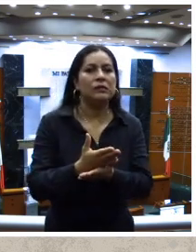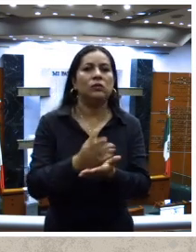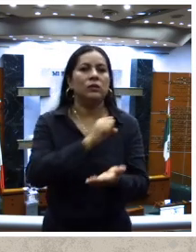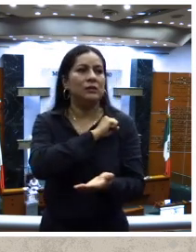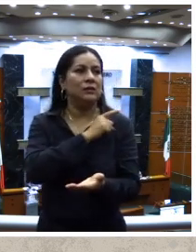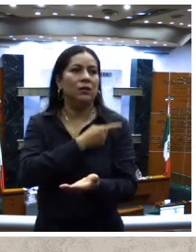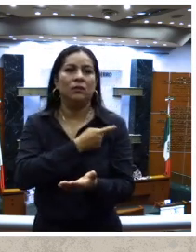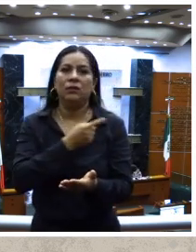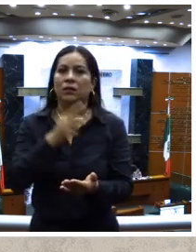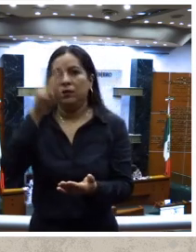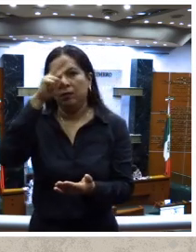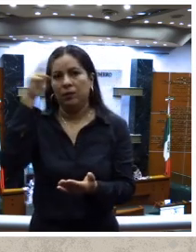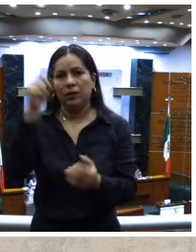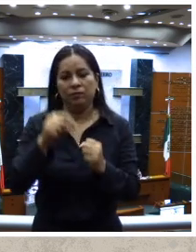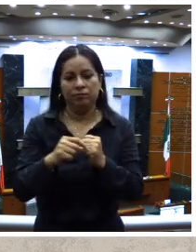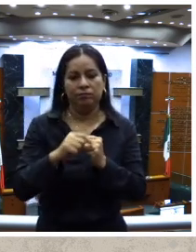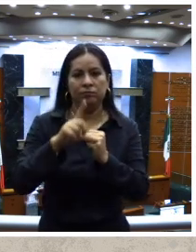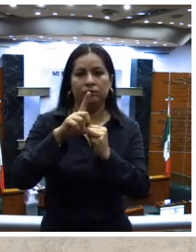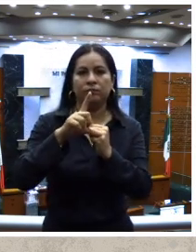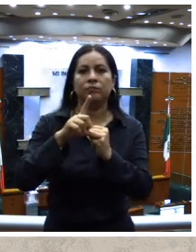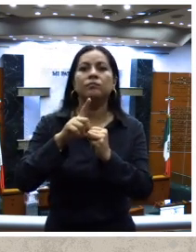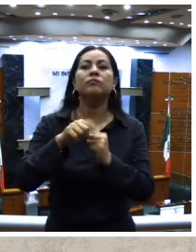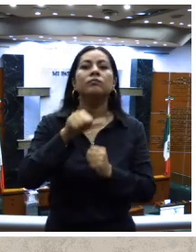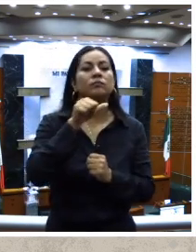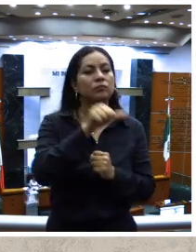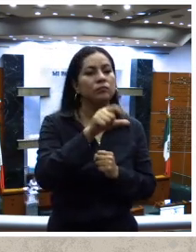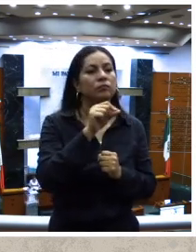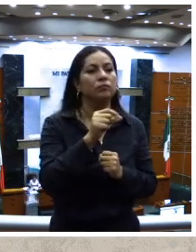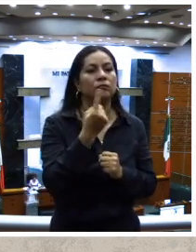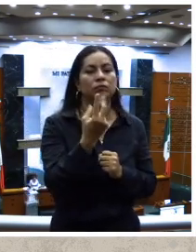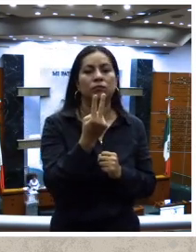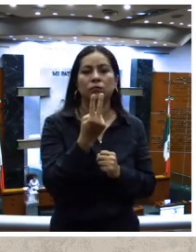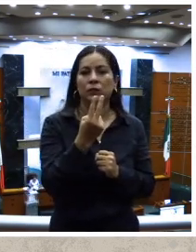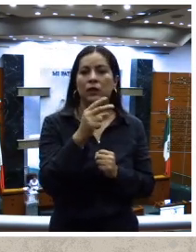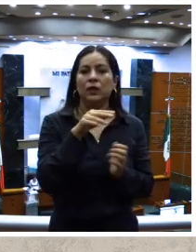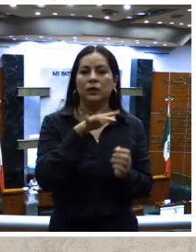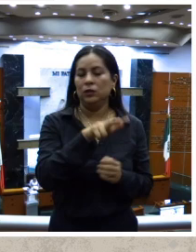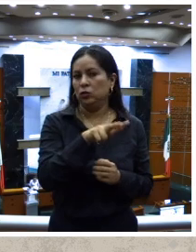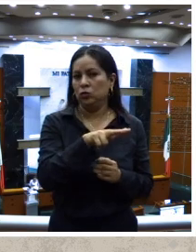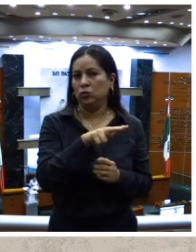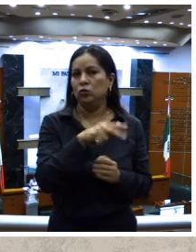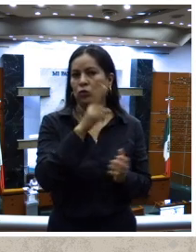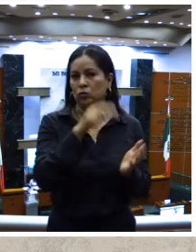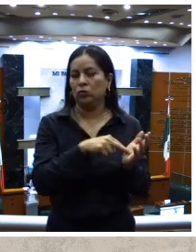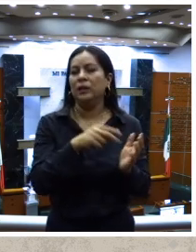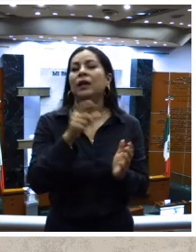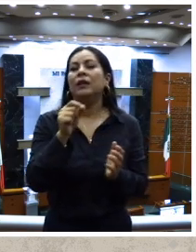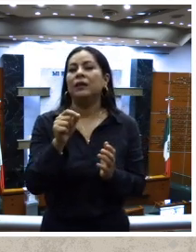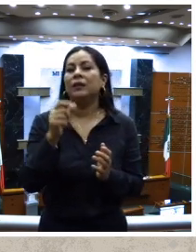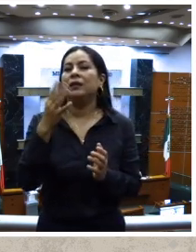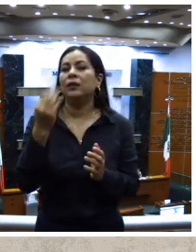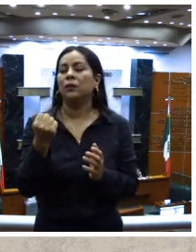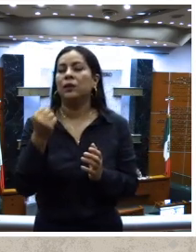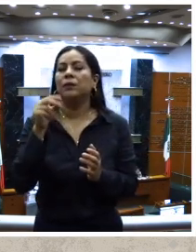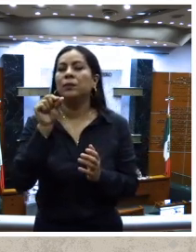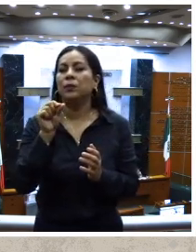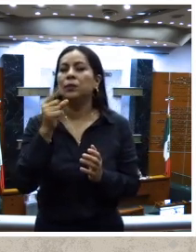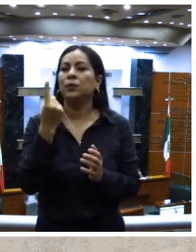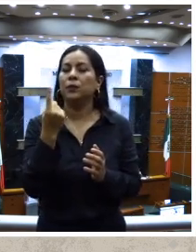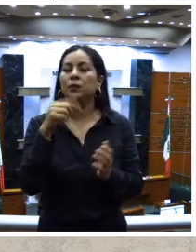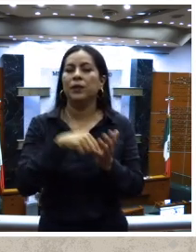salud fue mayor el incremento, de 16.2 en 2018 a 39.1 en